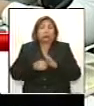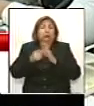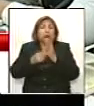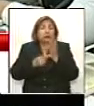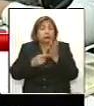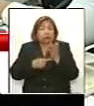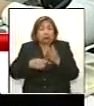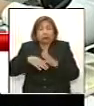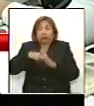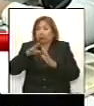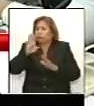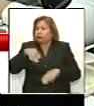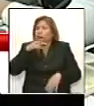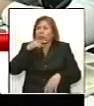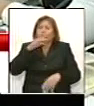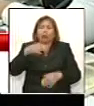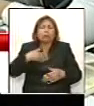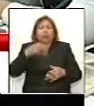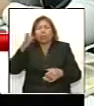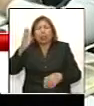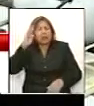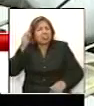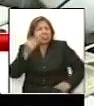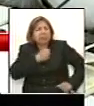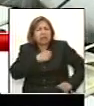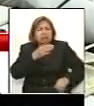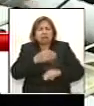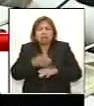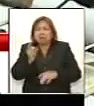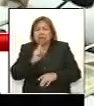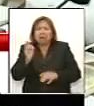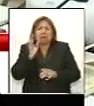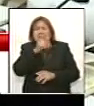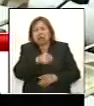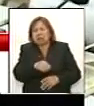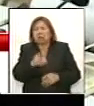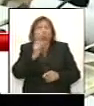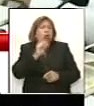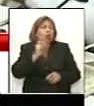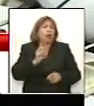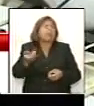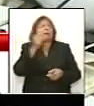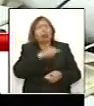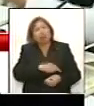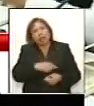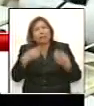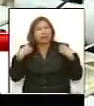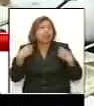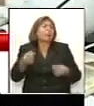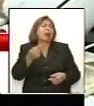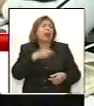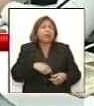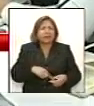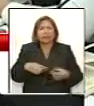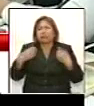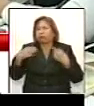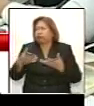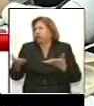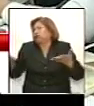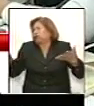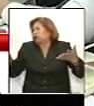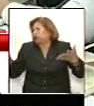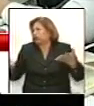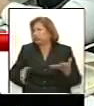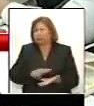¿no? Que, señorita, me he ido para la comisaría, pero me dicen que me vaya al otro lado, me dicen que me vaya para el otro lado, entonces eso es lo